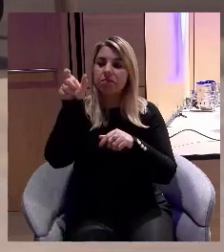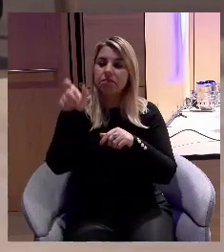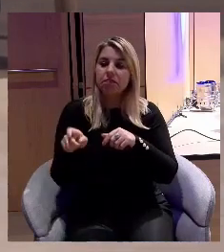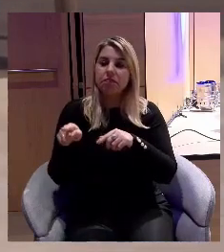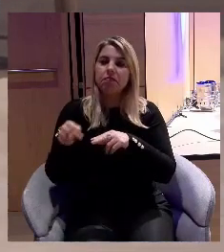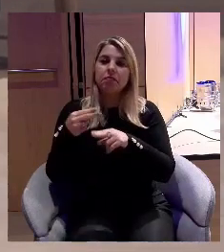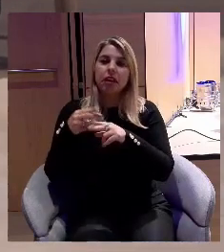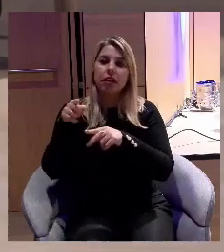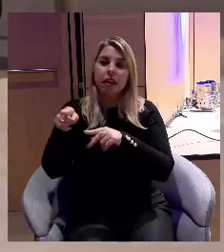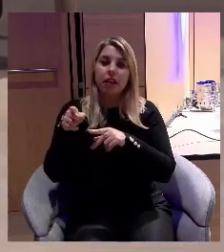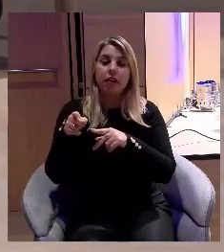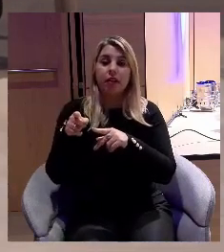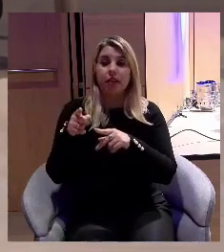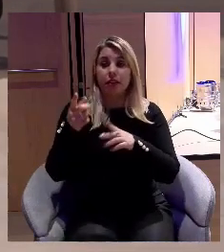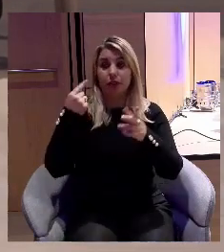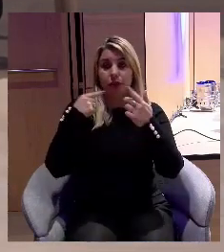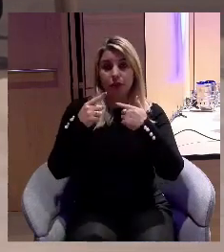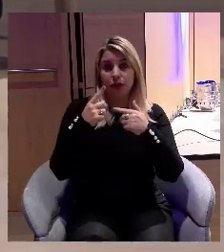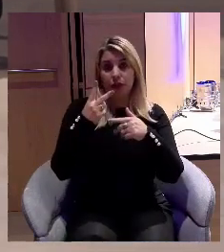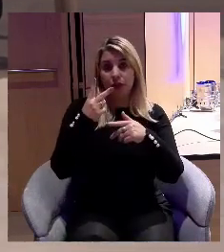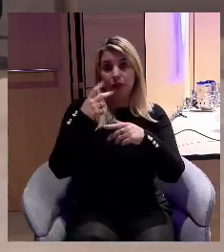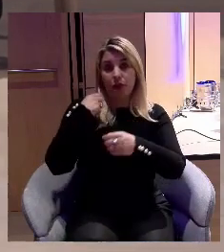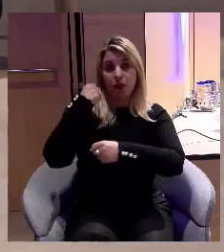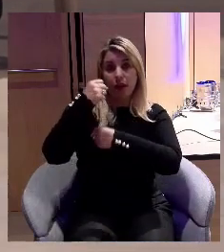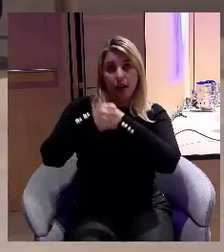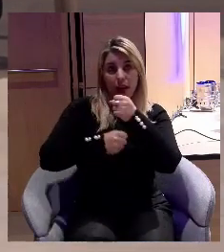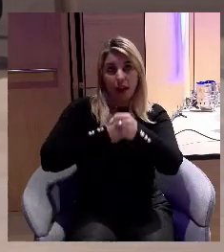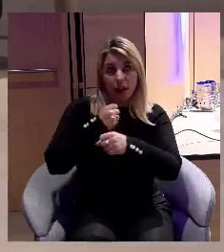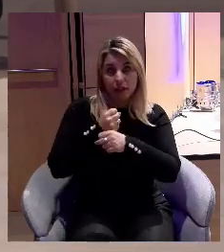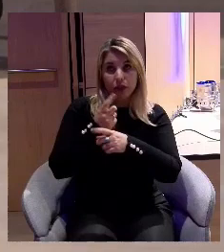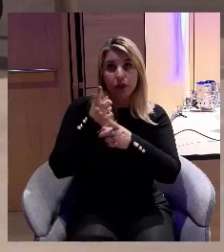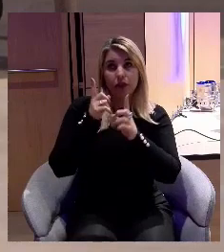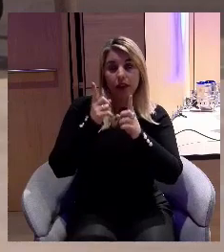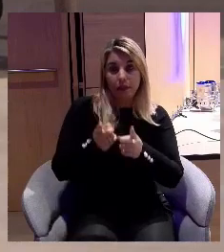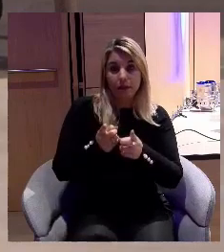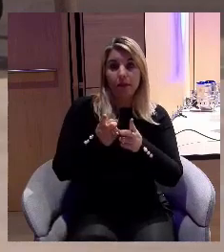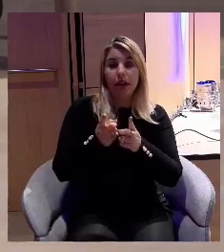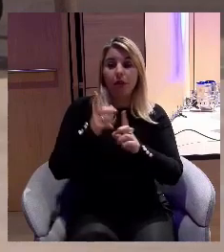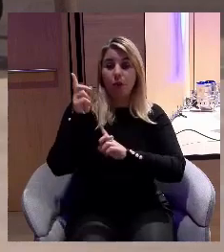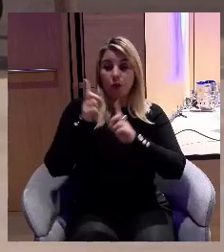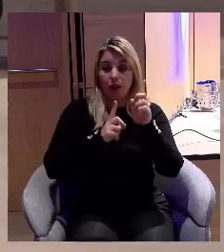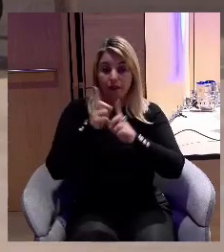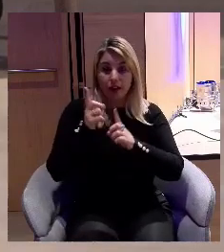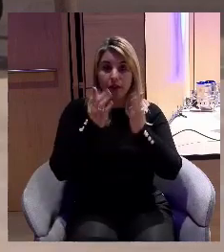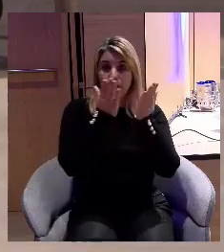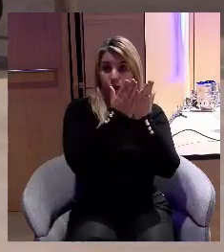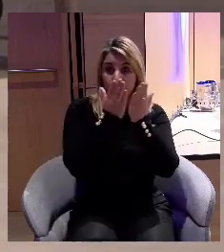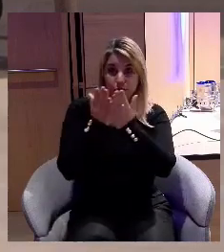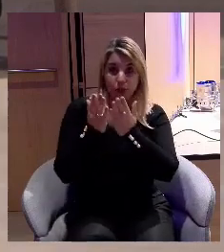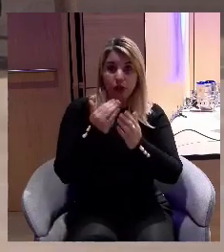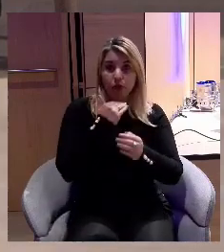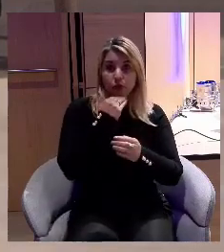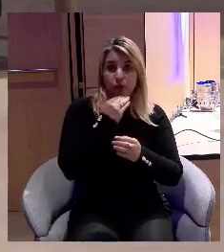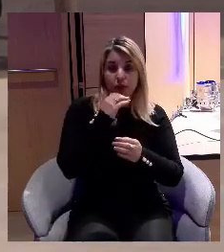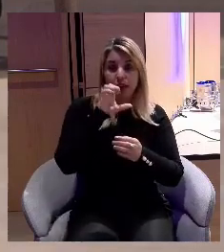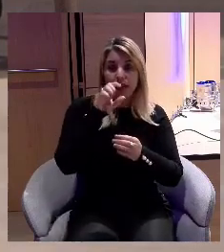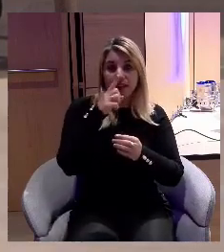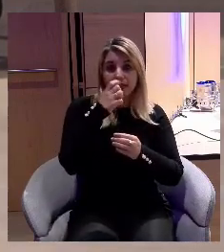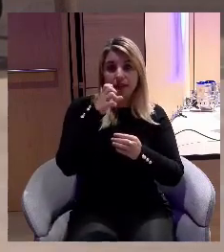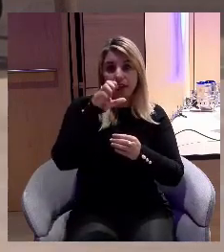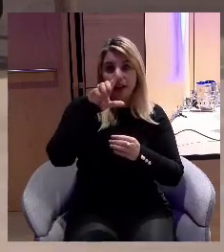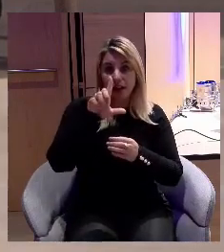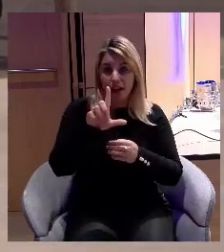que vos contabas con tus estudiantes, nosotros lo hicimos hace 2 años con también estudiantes universitarios que tampoco sabían de Excel y